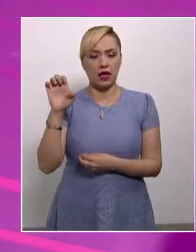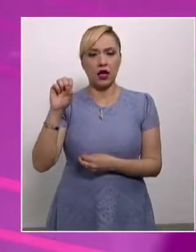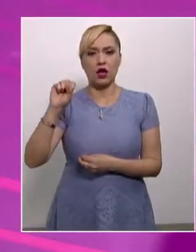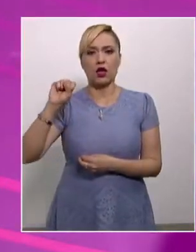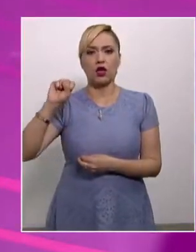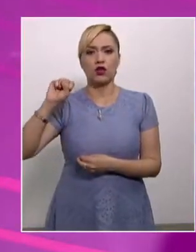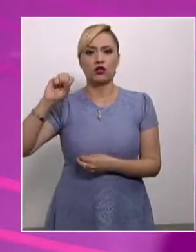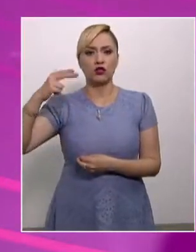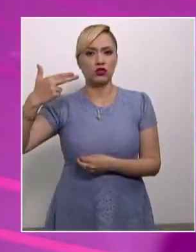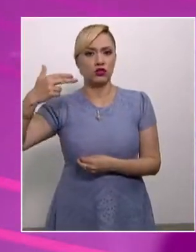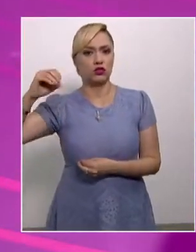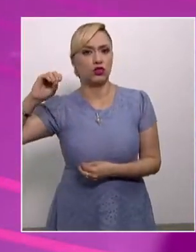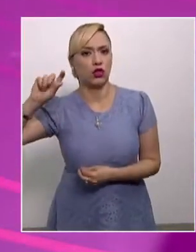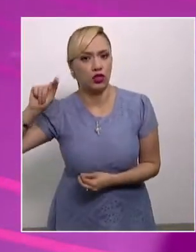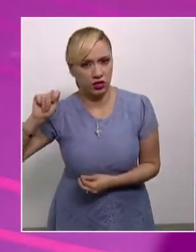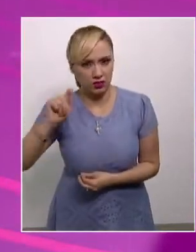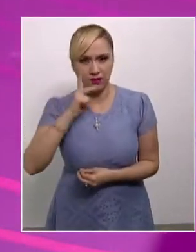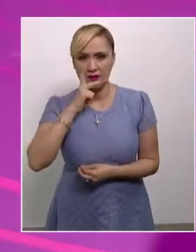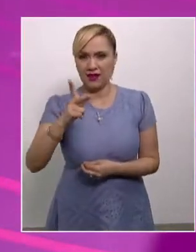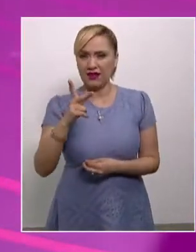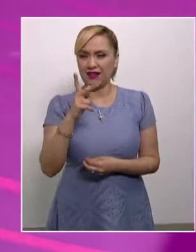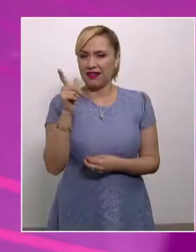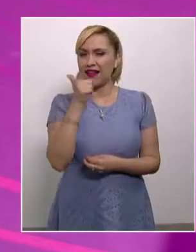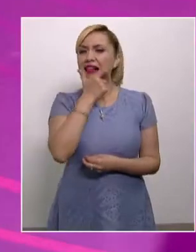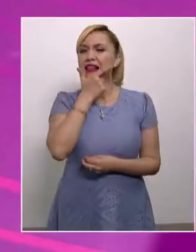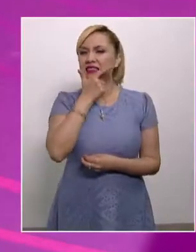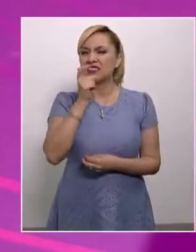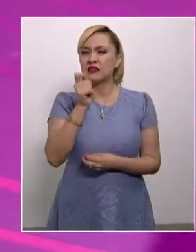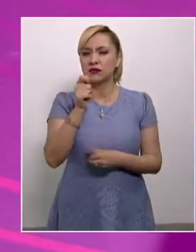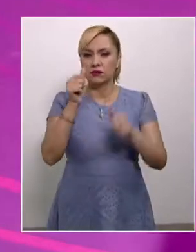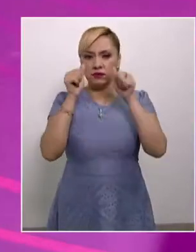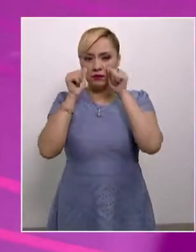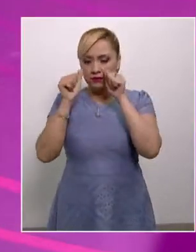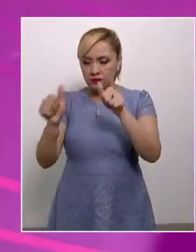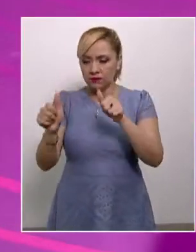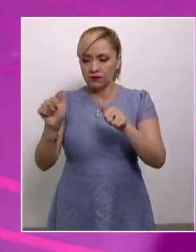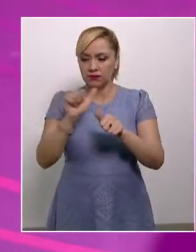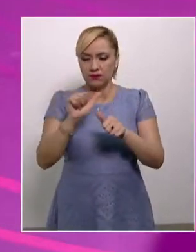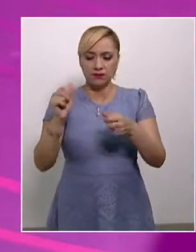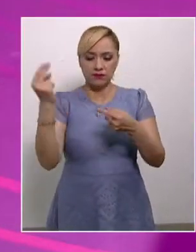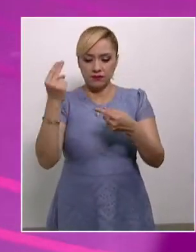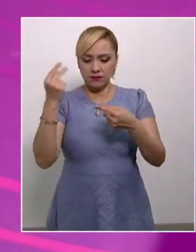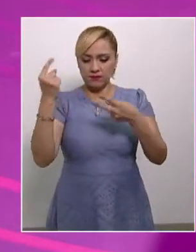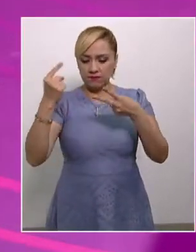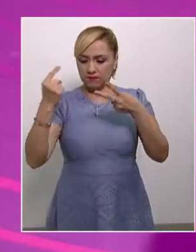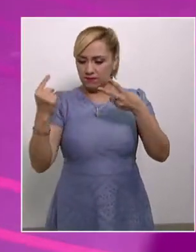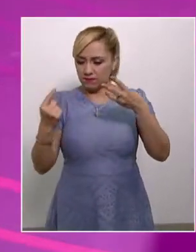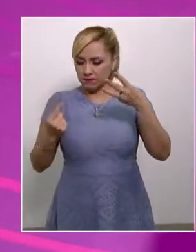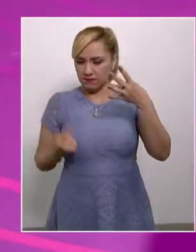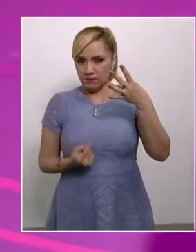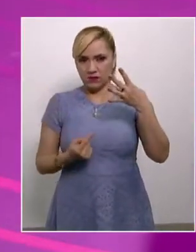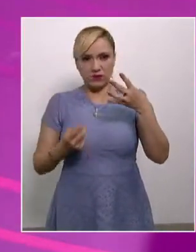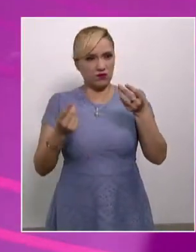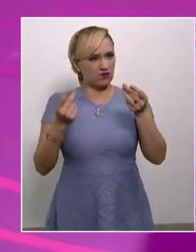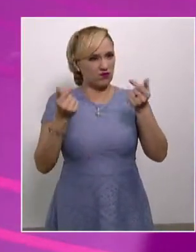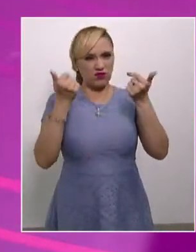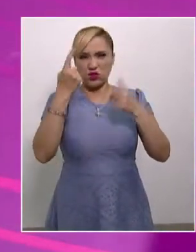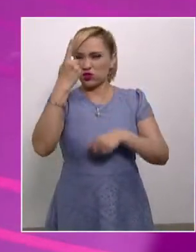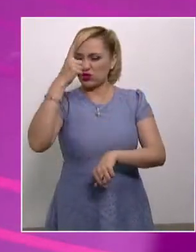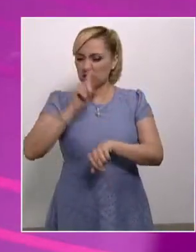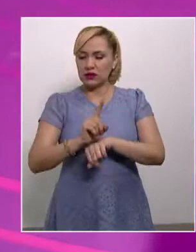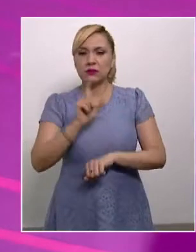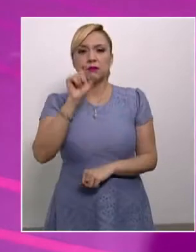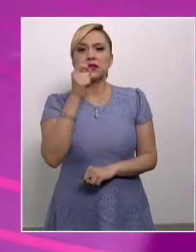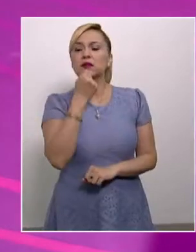muy específica, atender necesidades y fortalecer mecanismos de afrontamiento en una sesión que puede durar entre